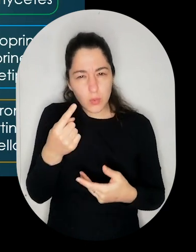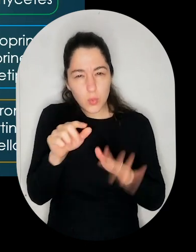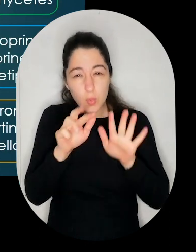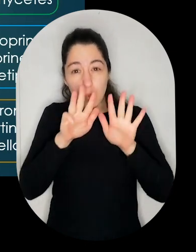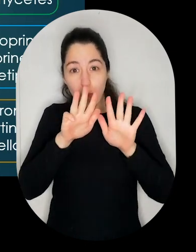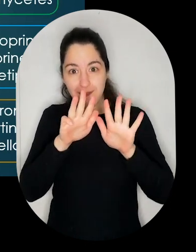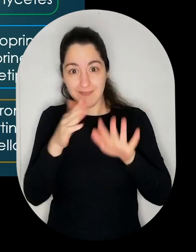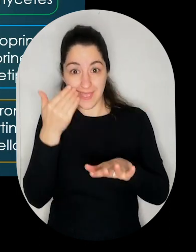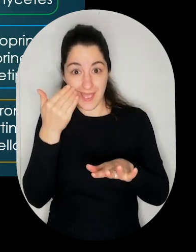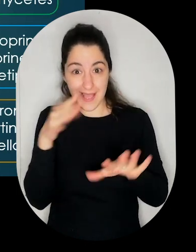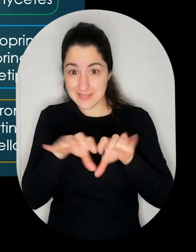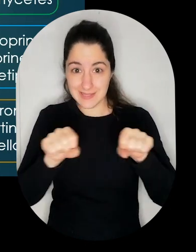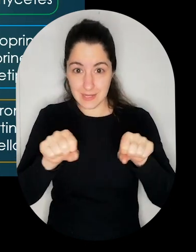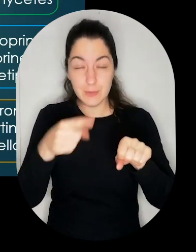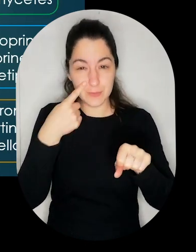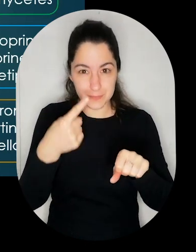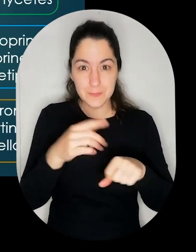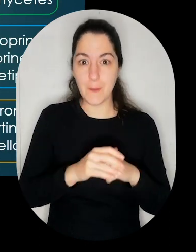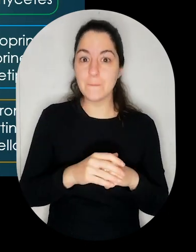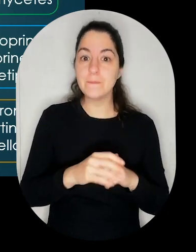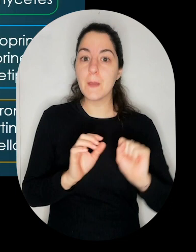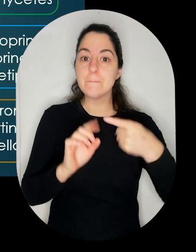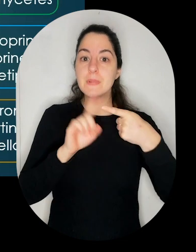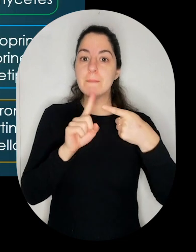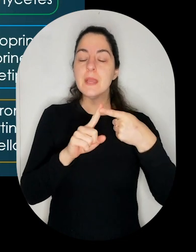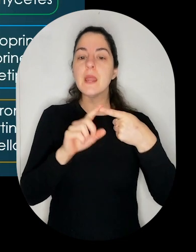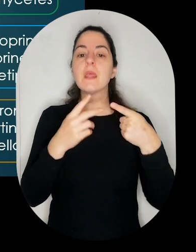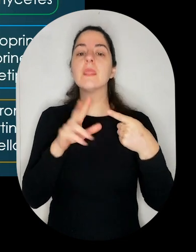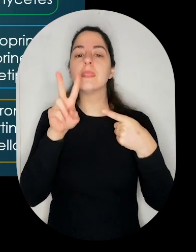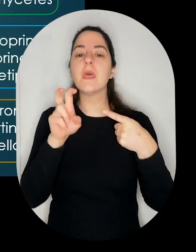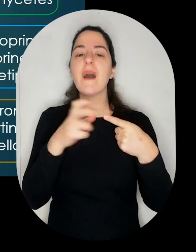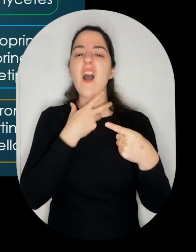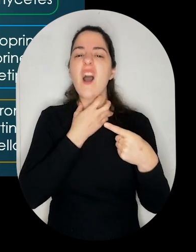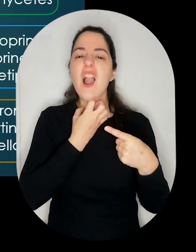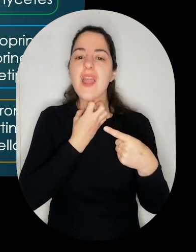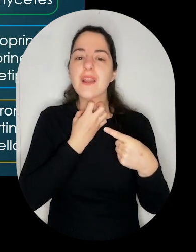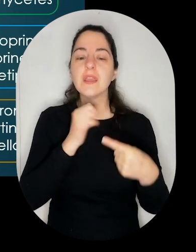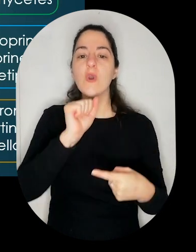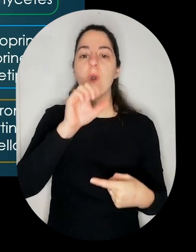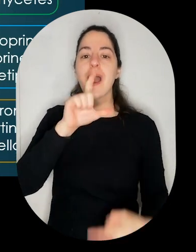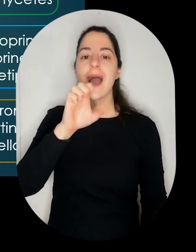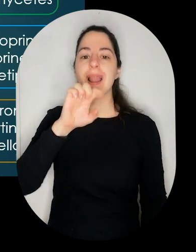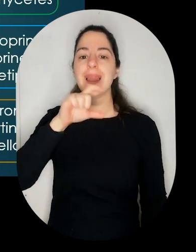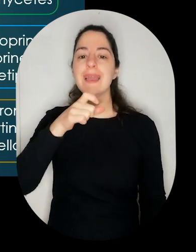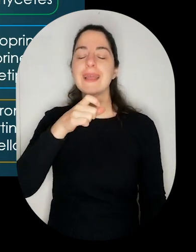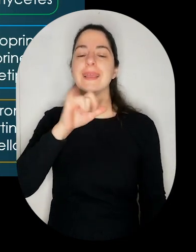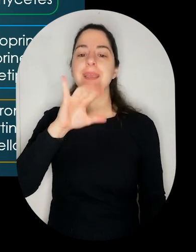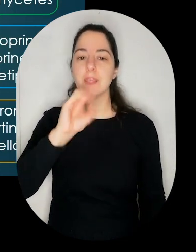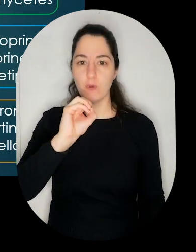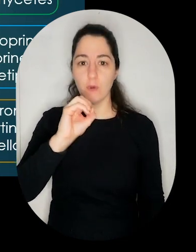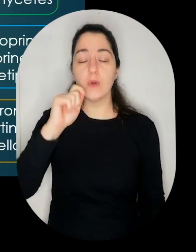empezando a describir un noveno incluso. Primero tenemos el síndrome alérgico, que no es propiamente tal un síndrome tóxico, sino más bien es